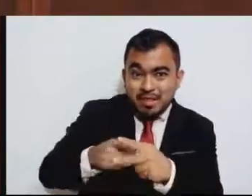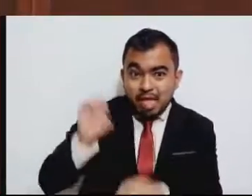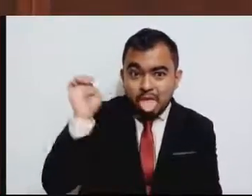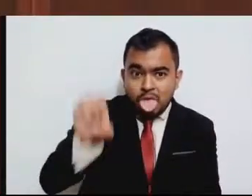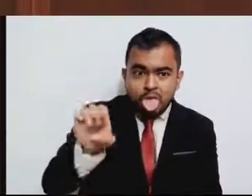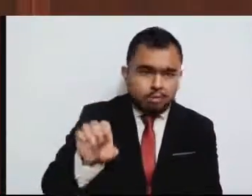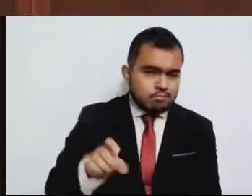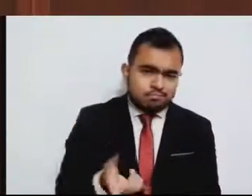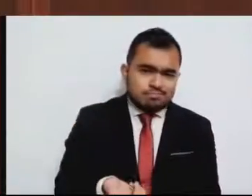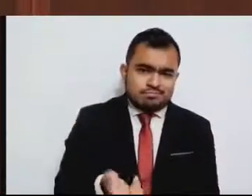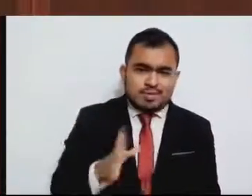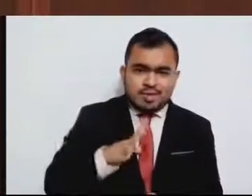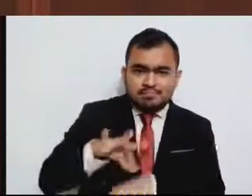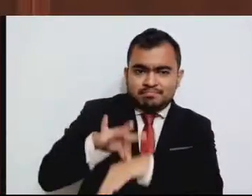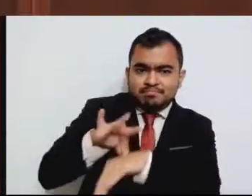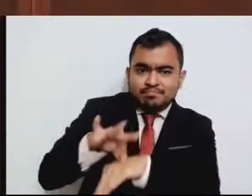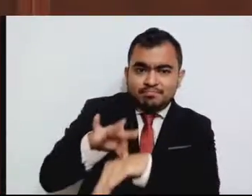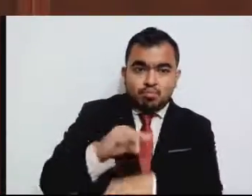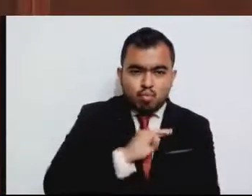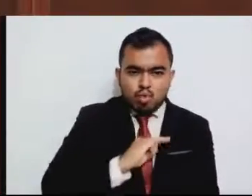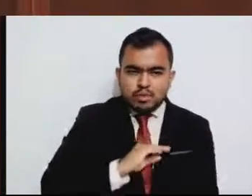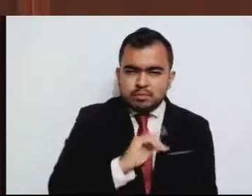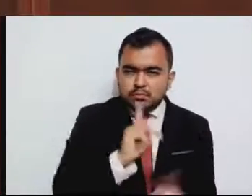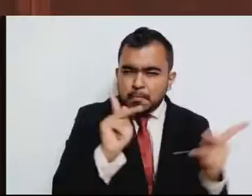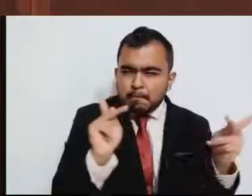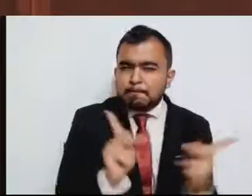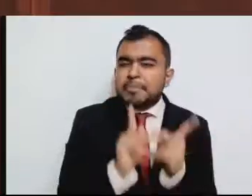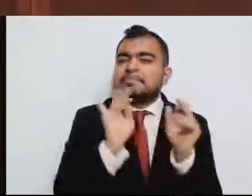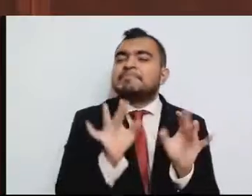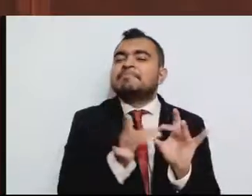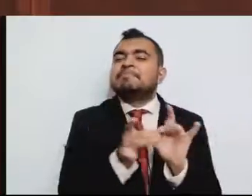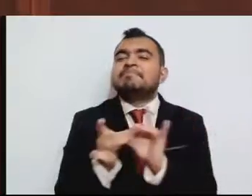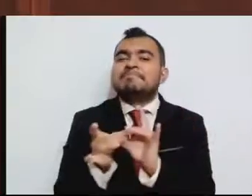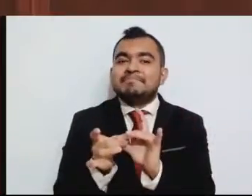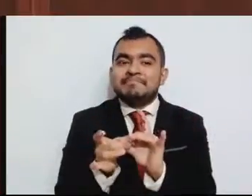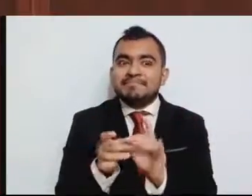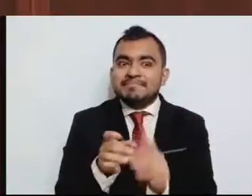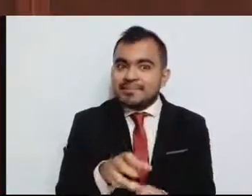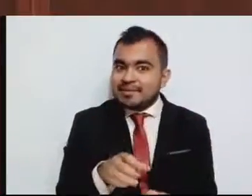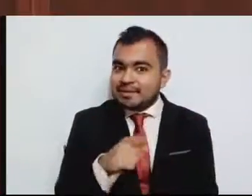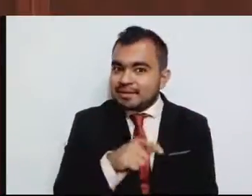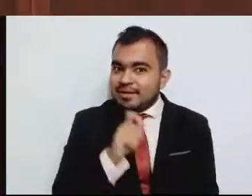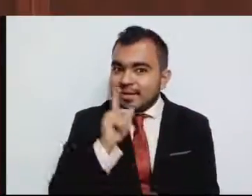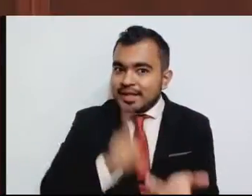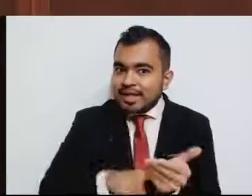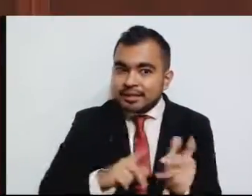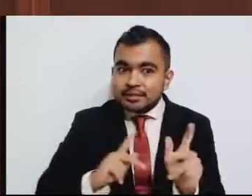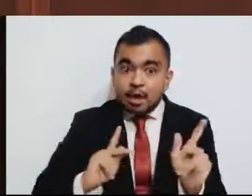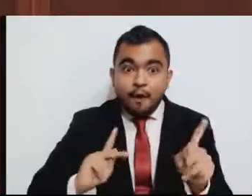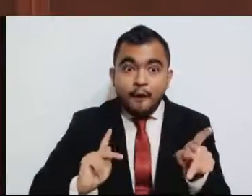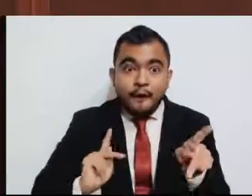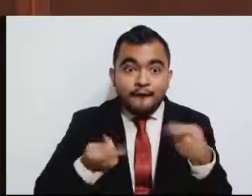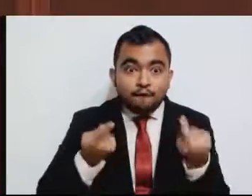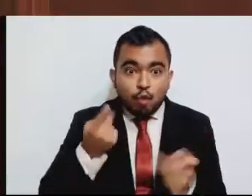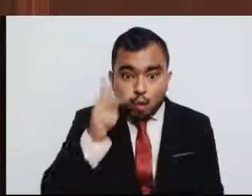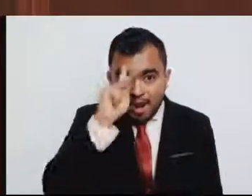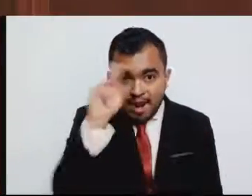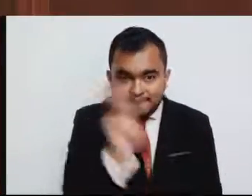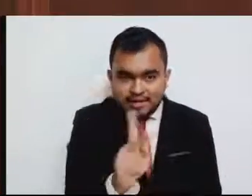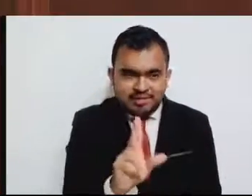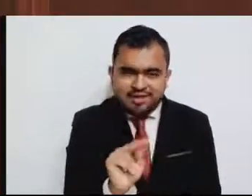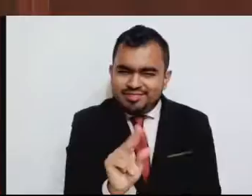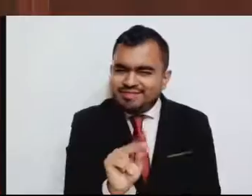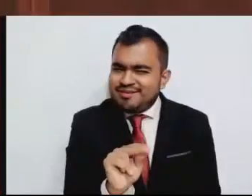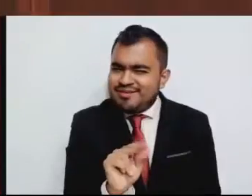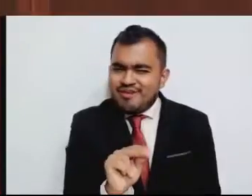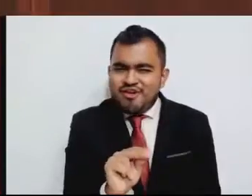estos municipios tienen algo en común y no es precisamente el estado de bulnes por otra parte es el conocimiento